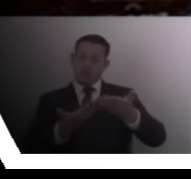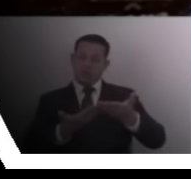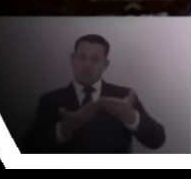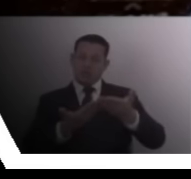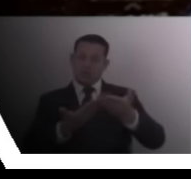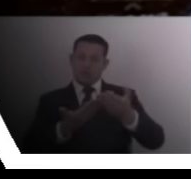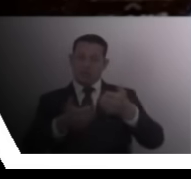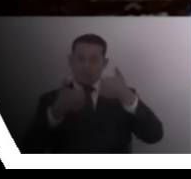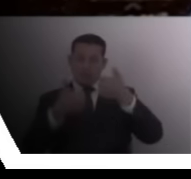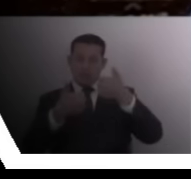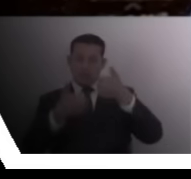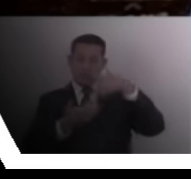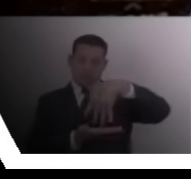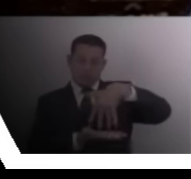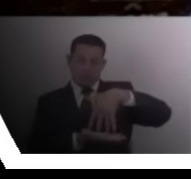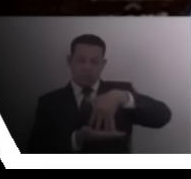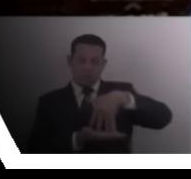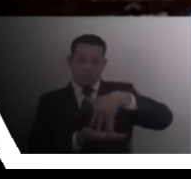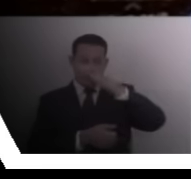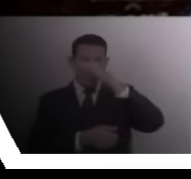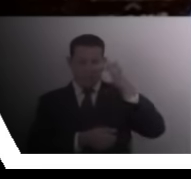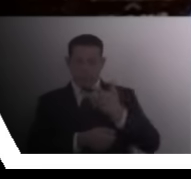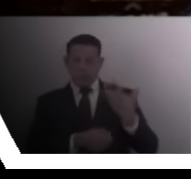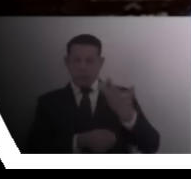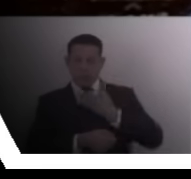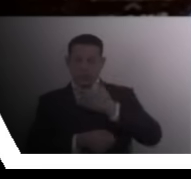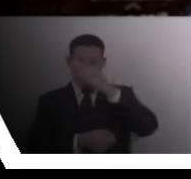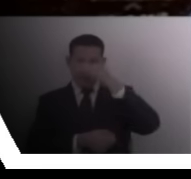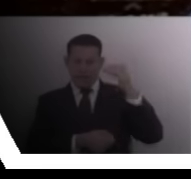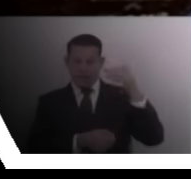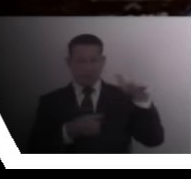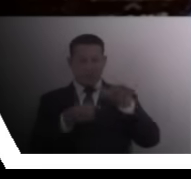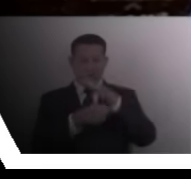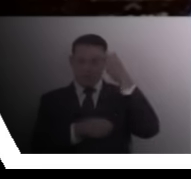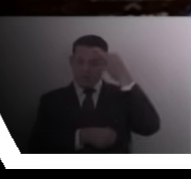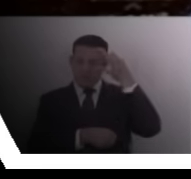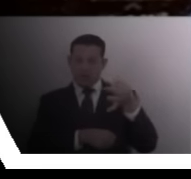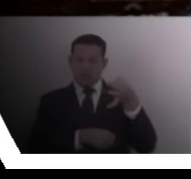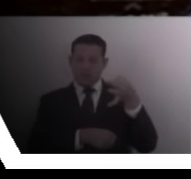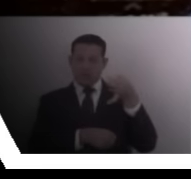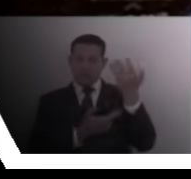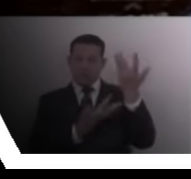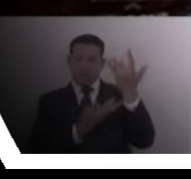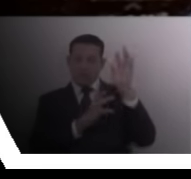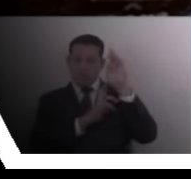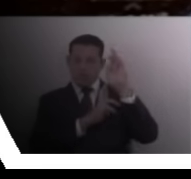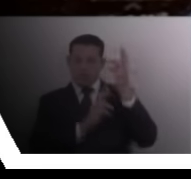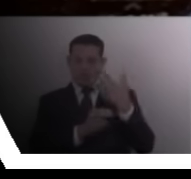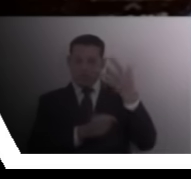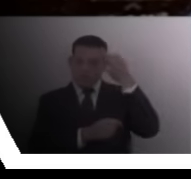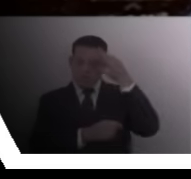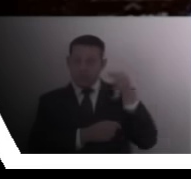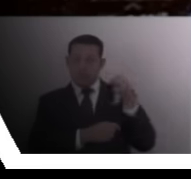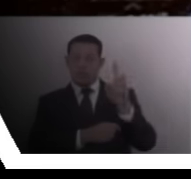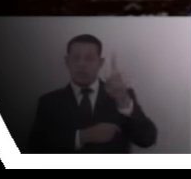hacer algo bueno por el prójimo. Y en un país como el nuestro, que es un país que está lleno de fe, de esperanza y sobre todo que somos